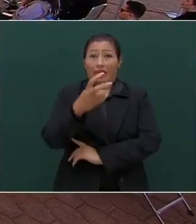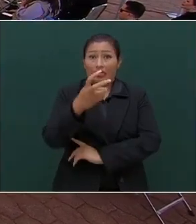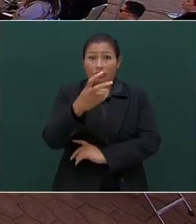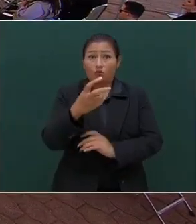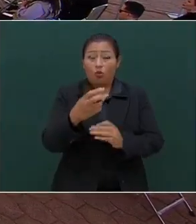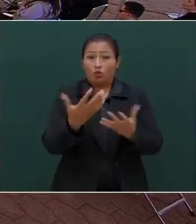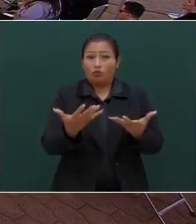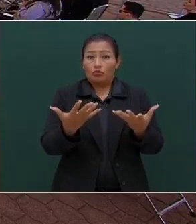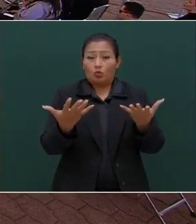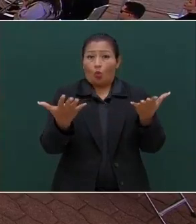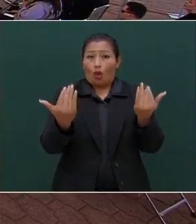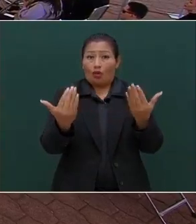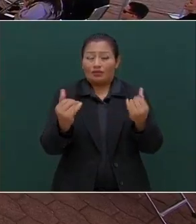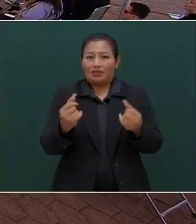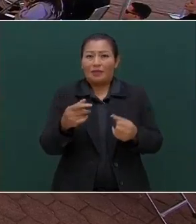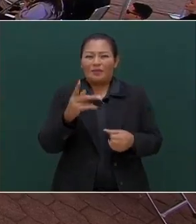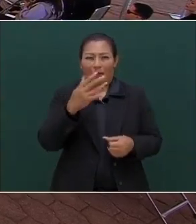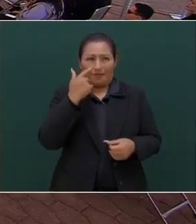Presidente,